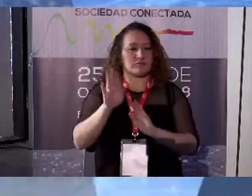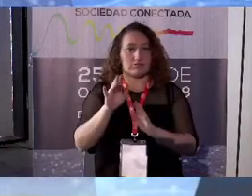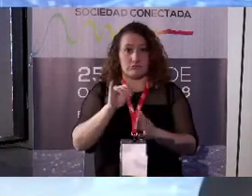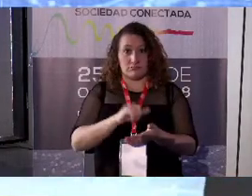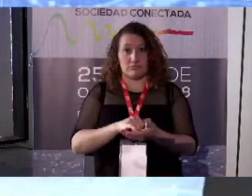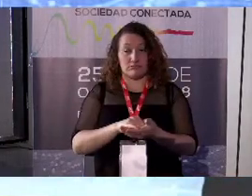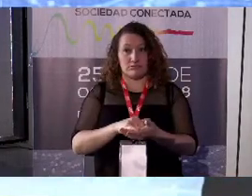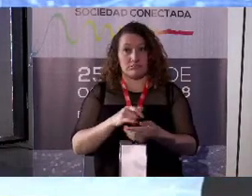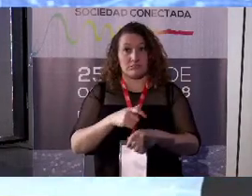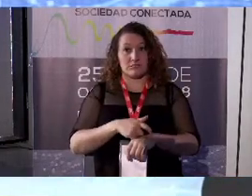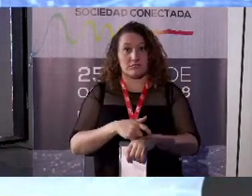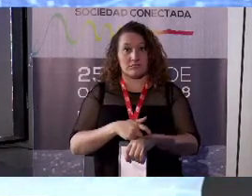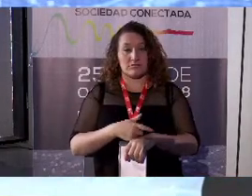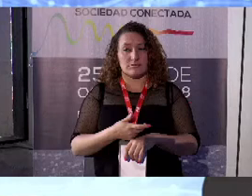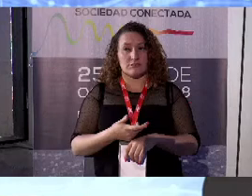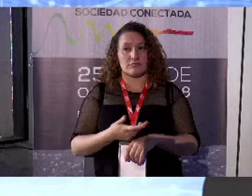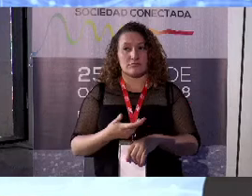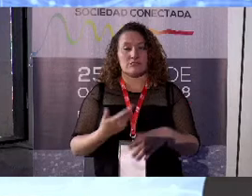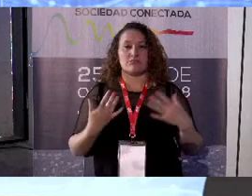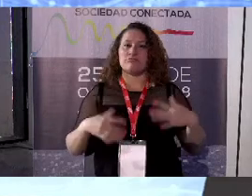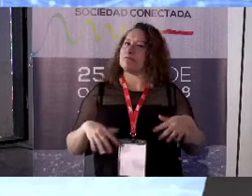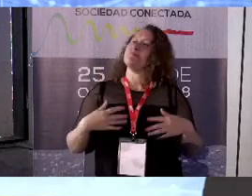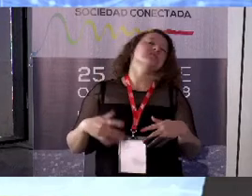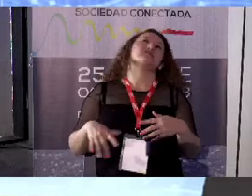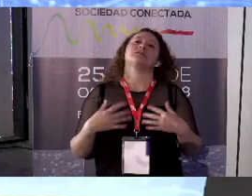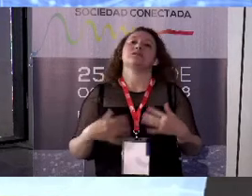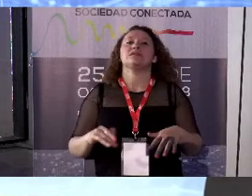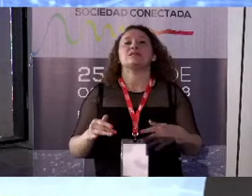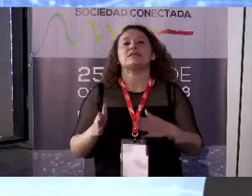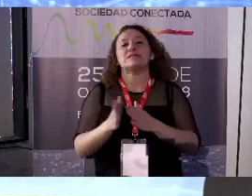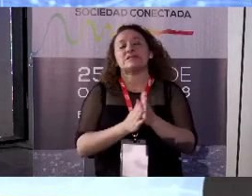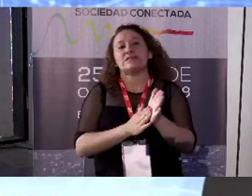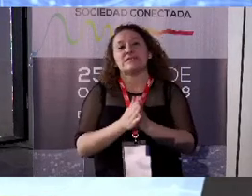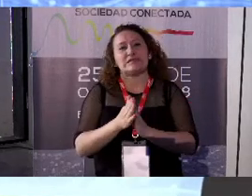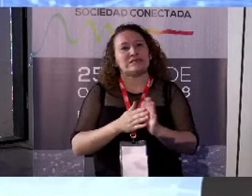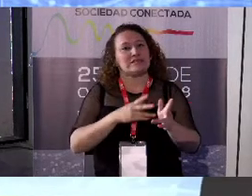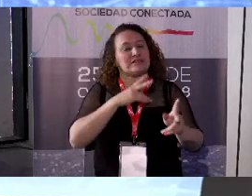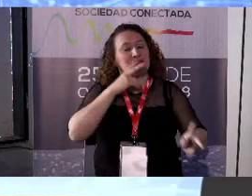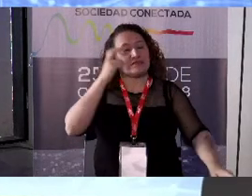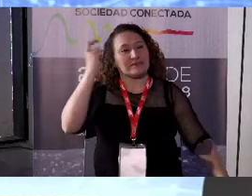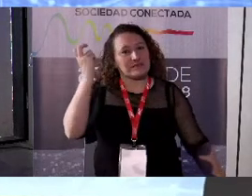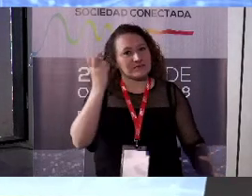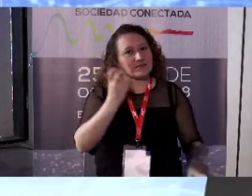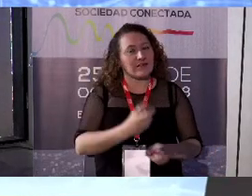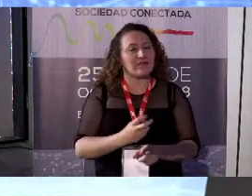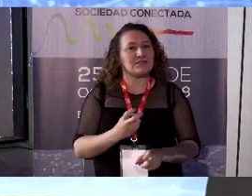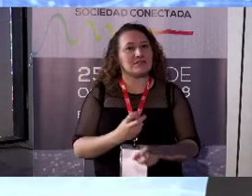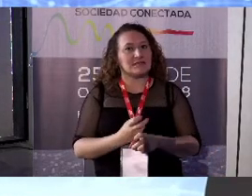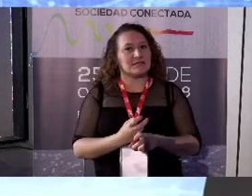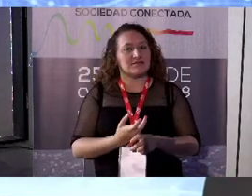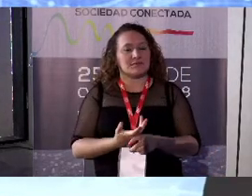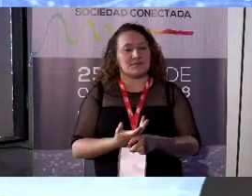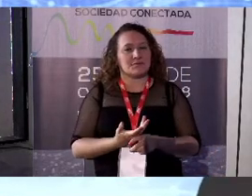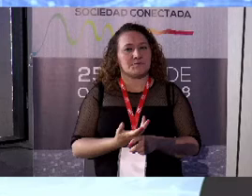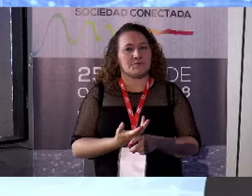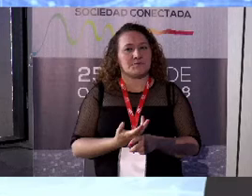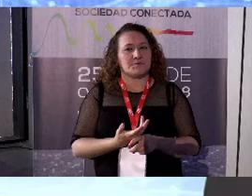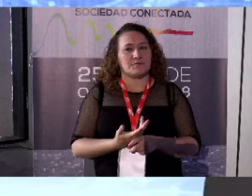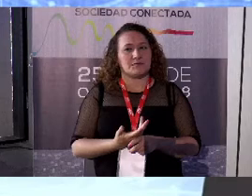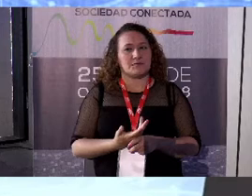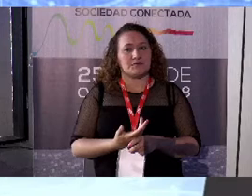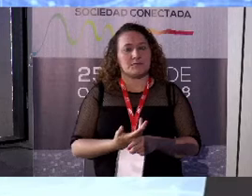momento era sumamente ambicioso y era sumamente difícil no